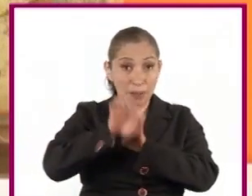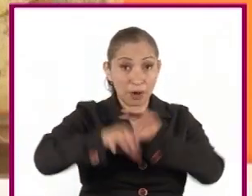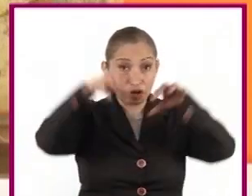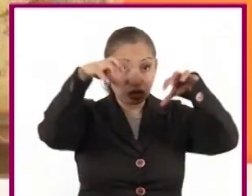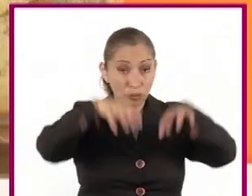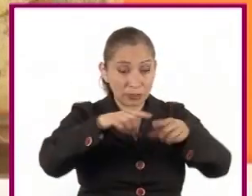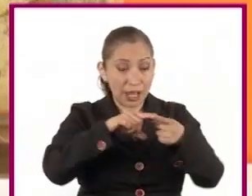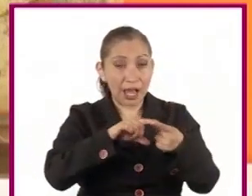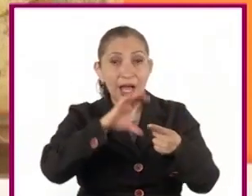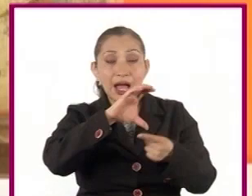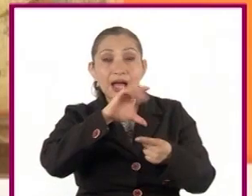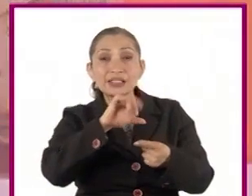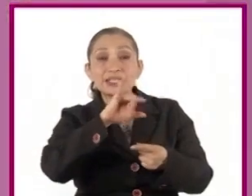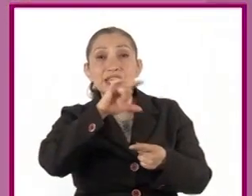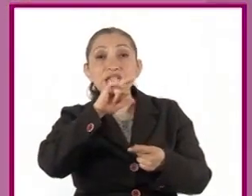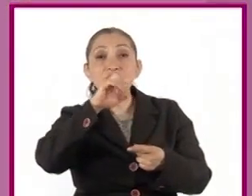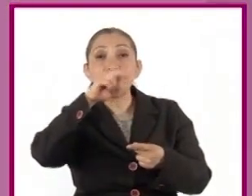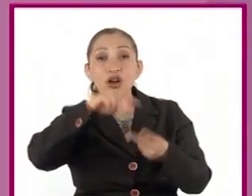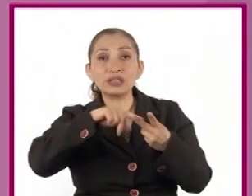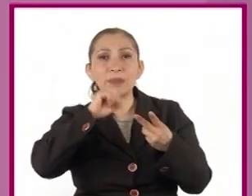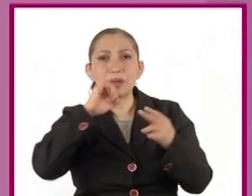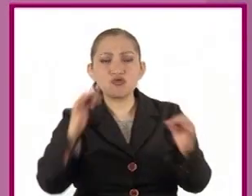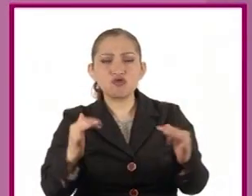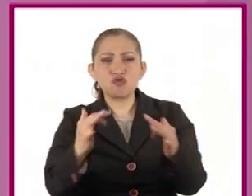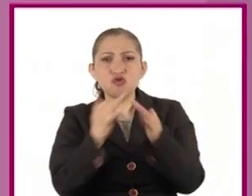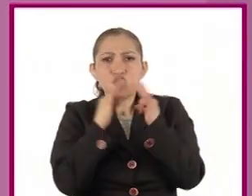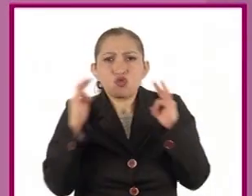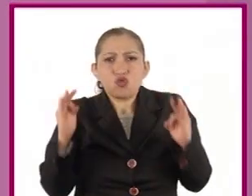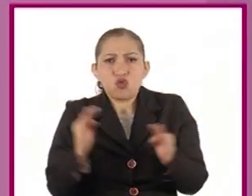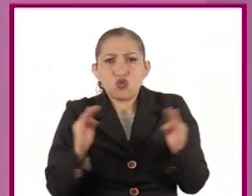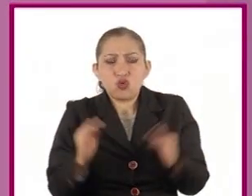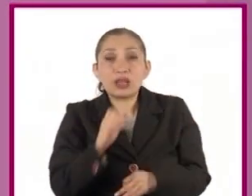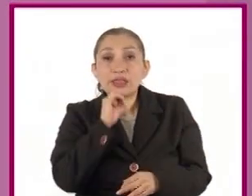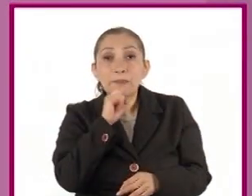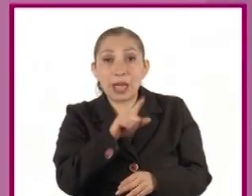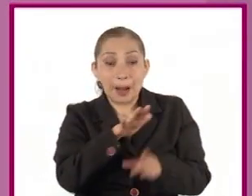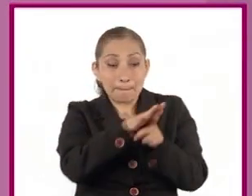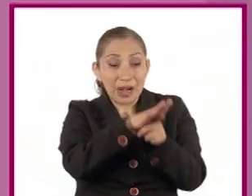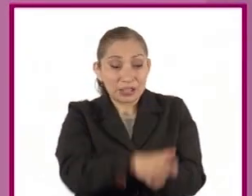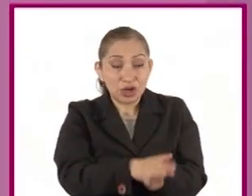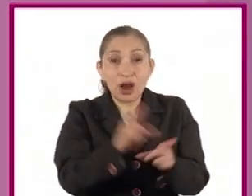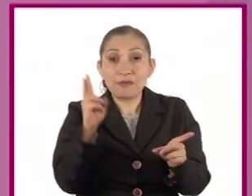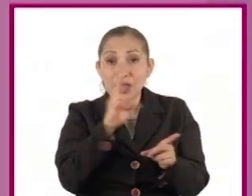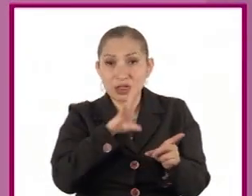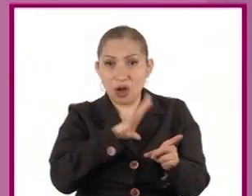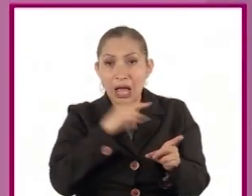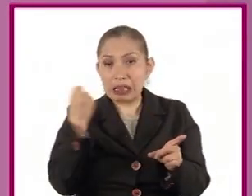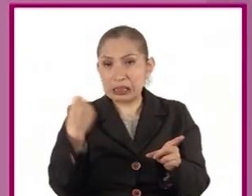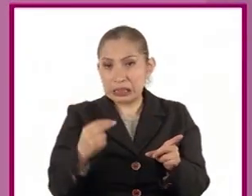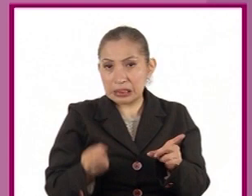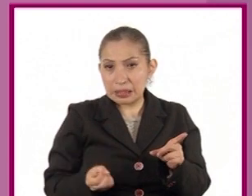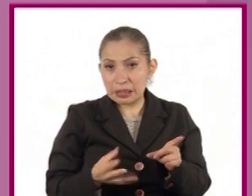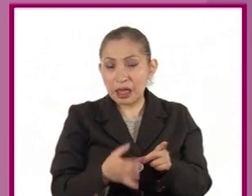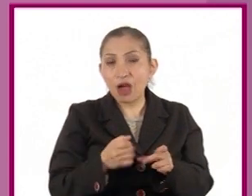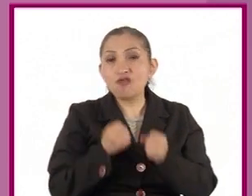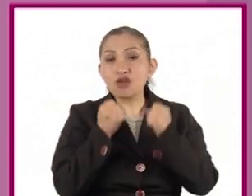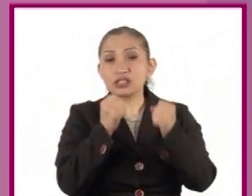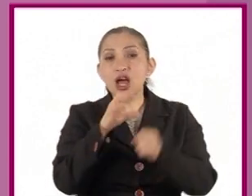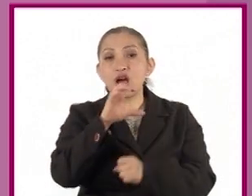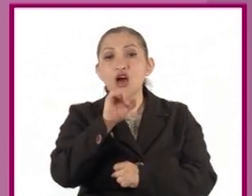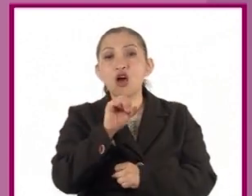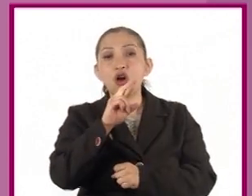los ciclones y los frentes polares. Además de la presión, sobre el viento actúa la llamada fuerza de